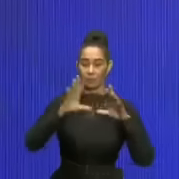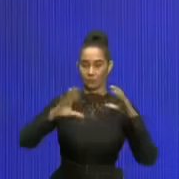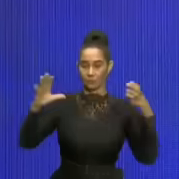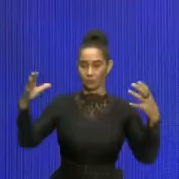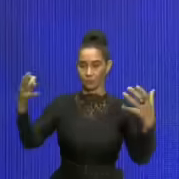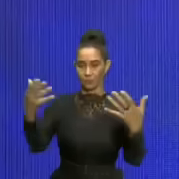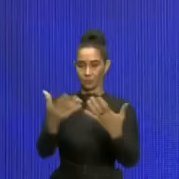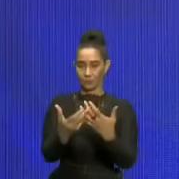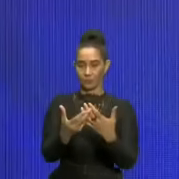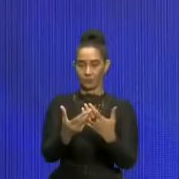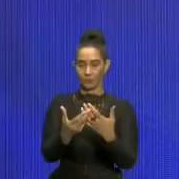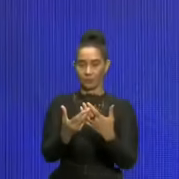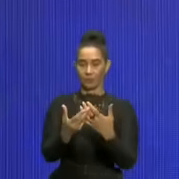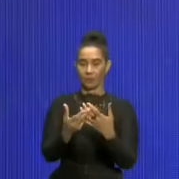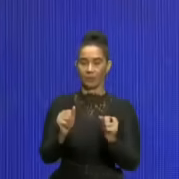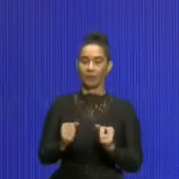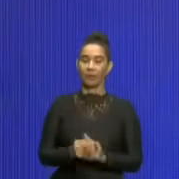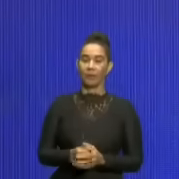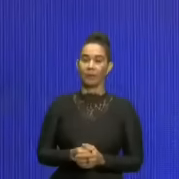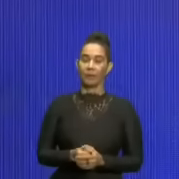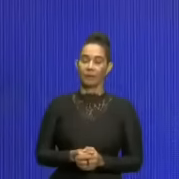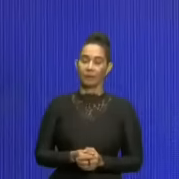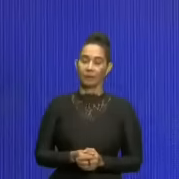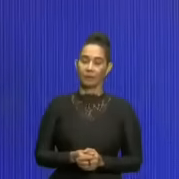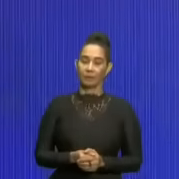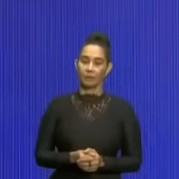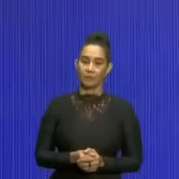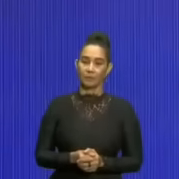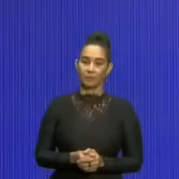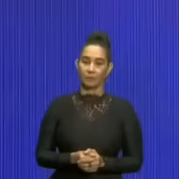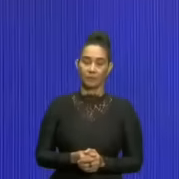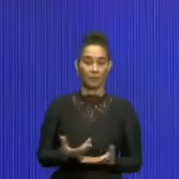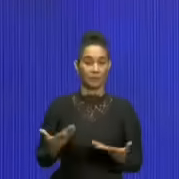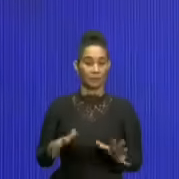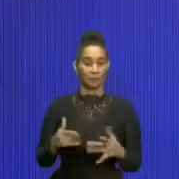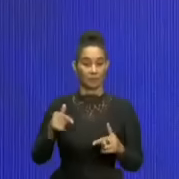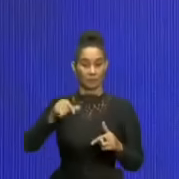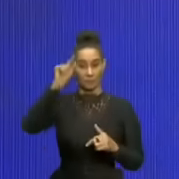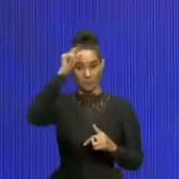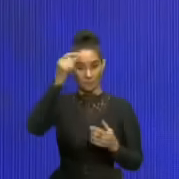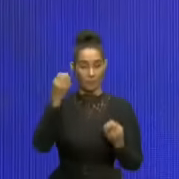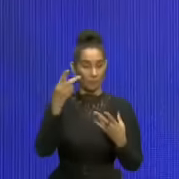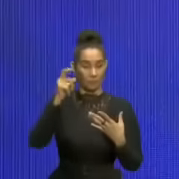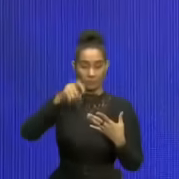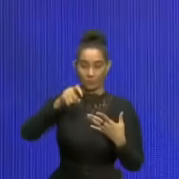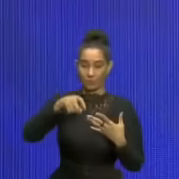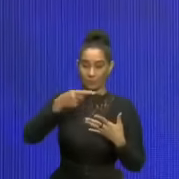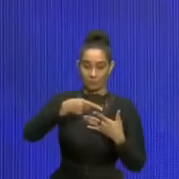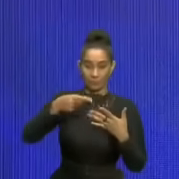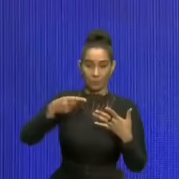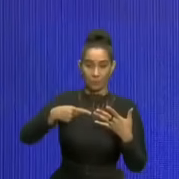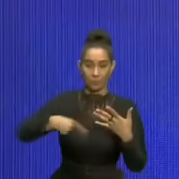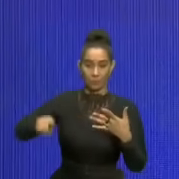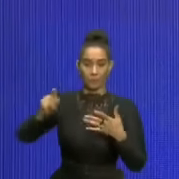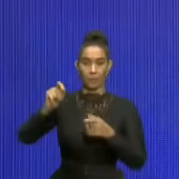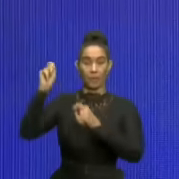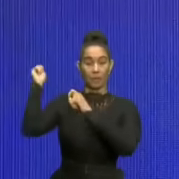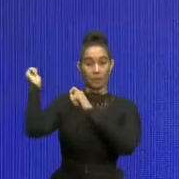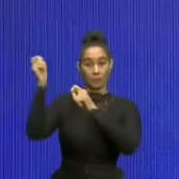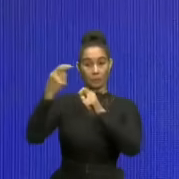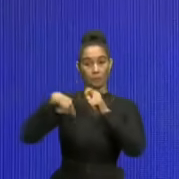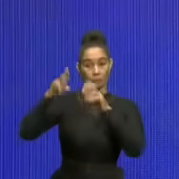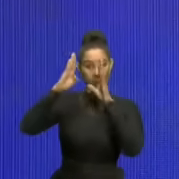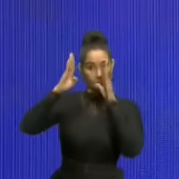en cuanto a esos estadios de Grandes Ligas, porque, señores, en el gobierno hay muchas necesidades y el béisbol lo hemos